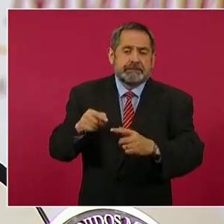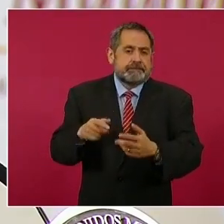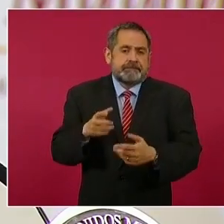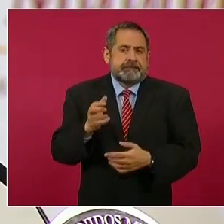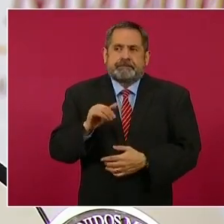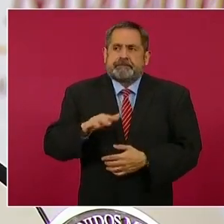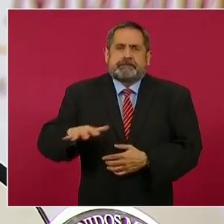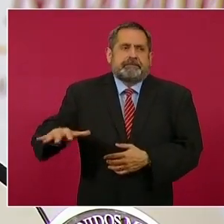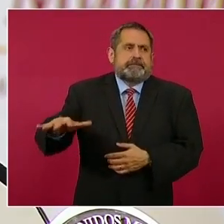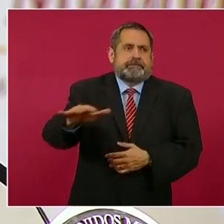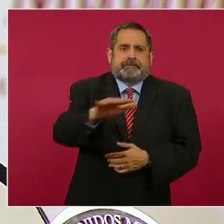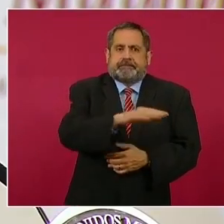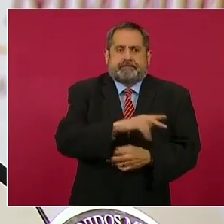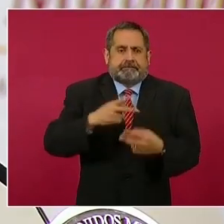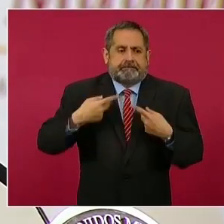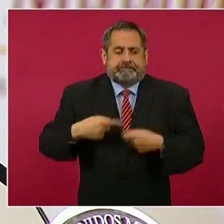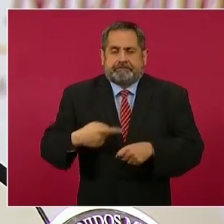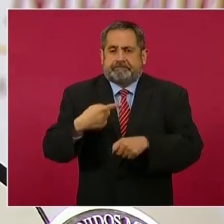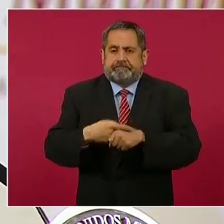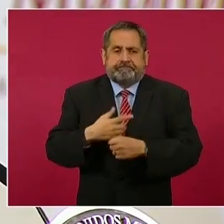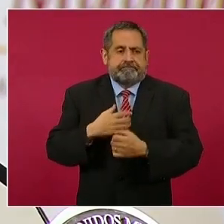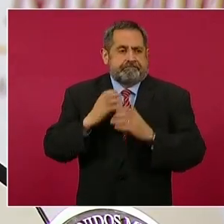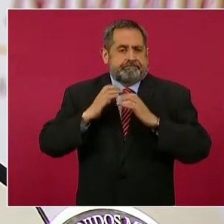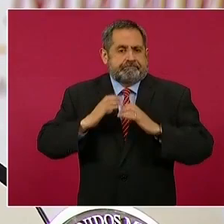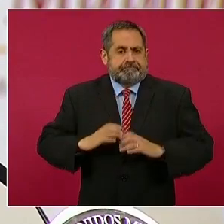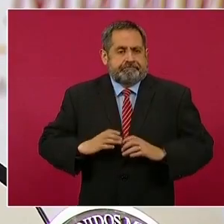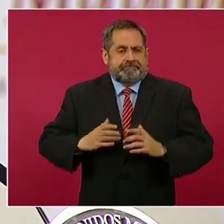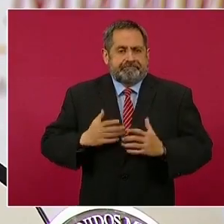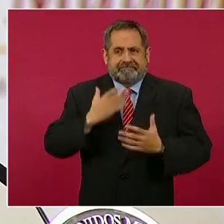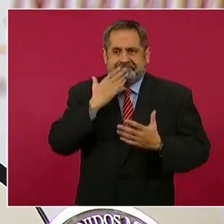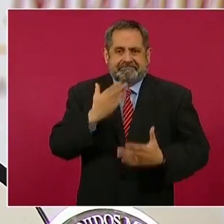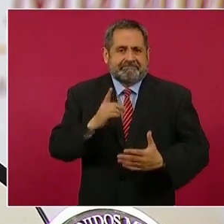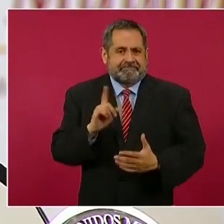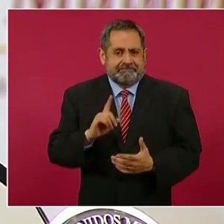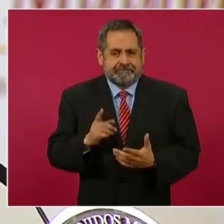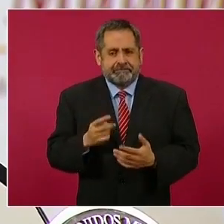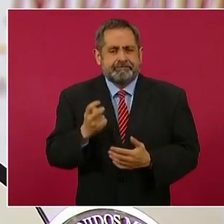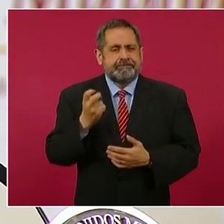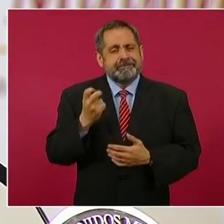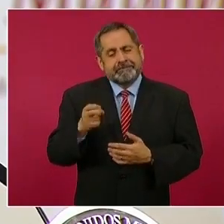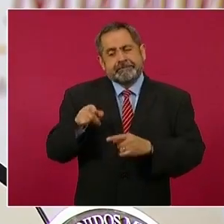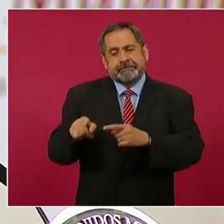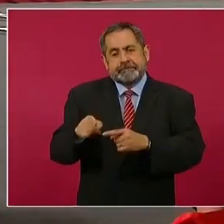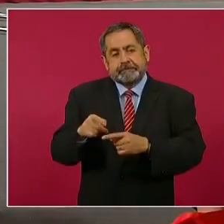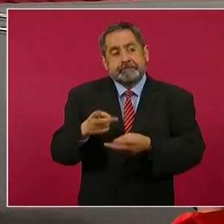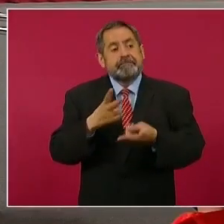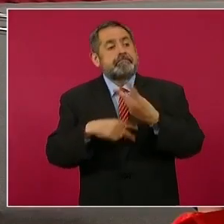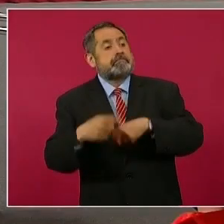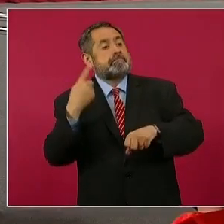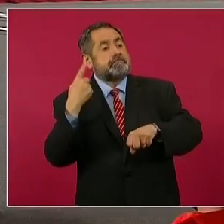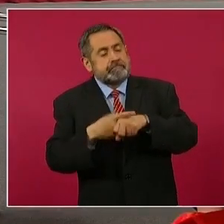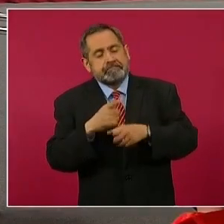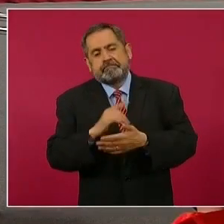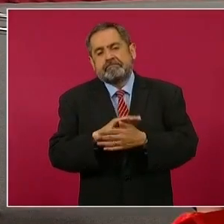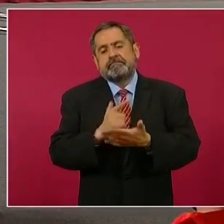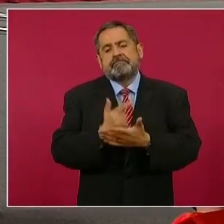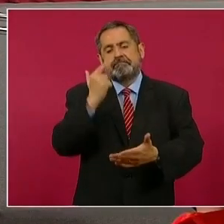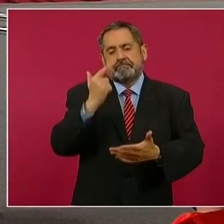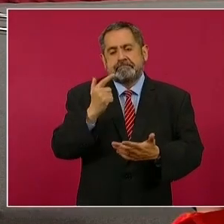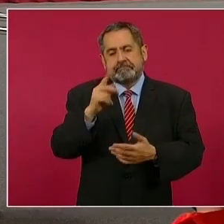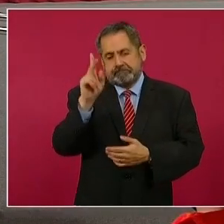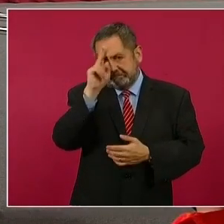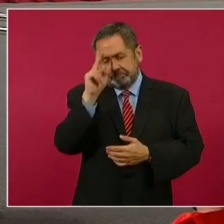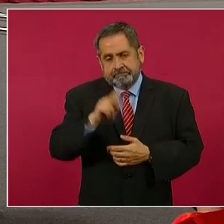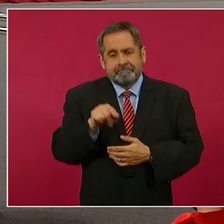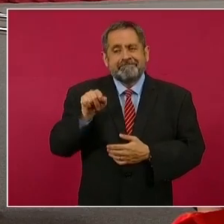consumo de las personas mexicanas en los últimos 30 o 40 años. Esa es la consecuencia hoy, las más altas prevalencias de